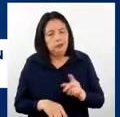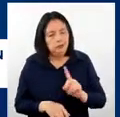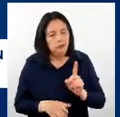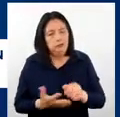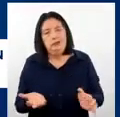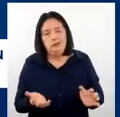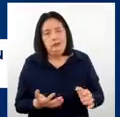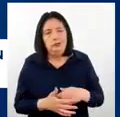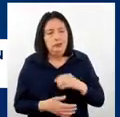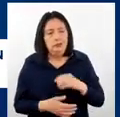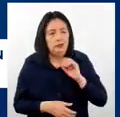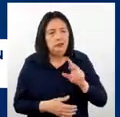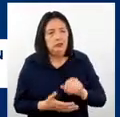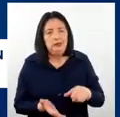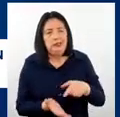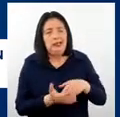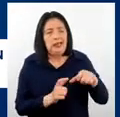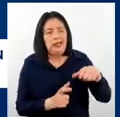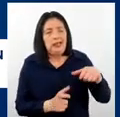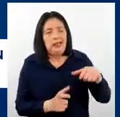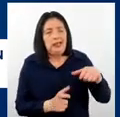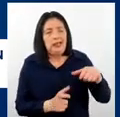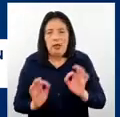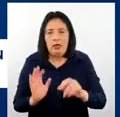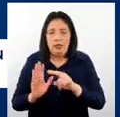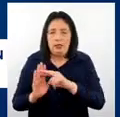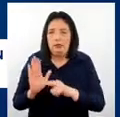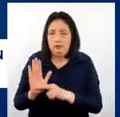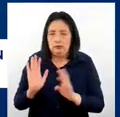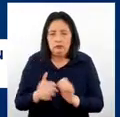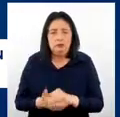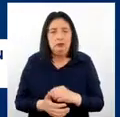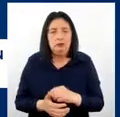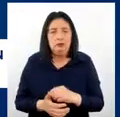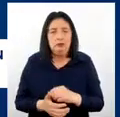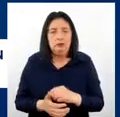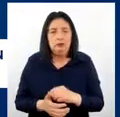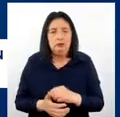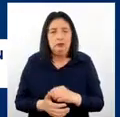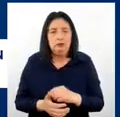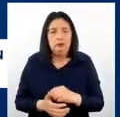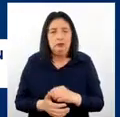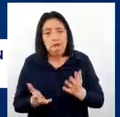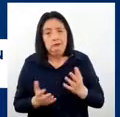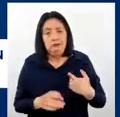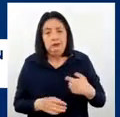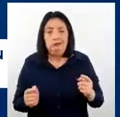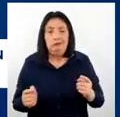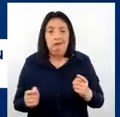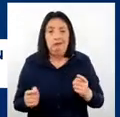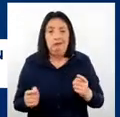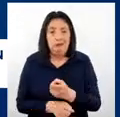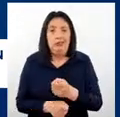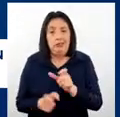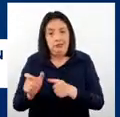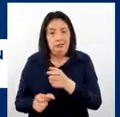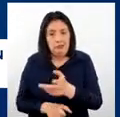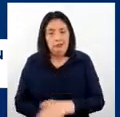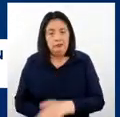no se puede establecer una exigencia que no está prevista en la norma y que además podría resultar demasiado gravosa para la persona.